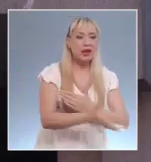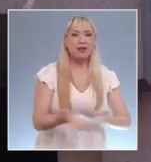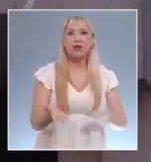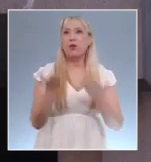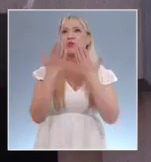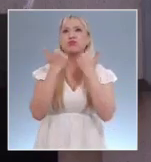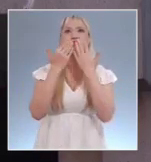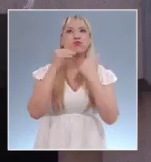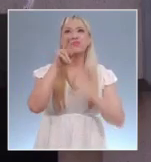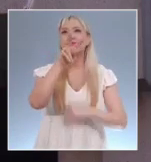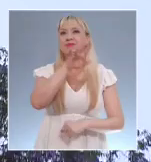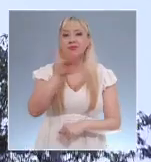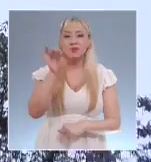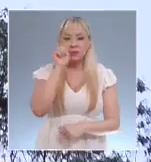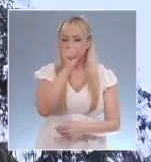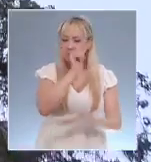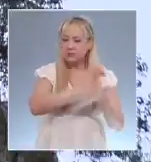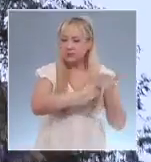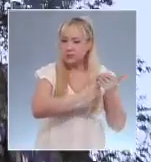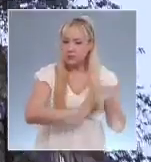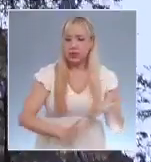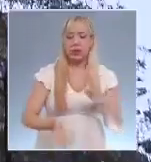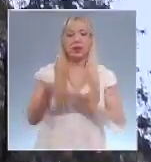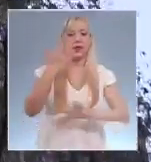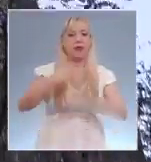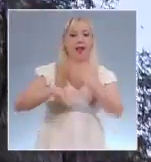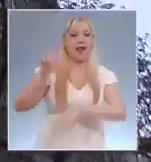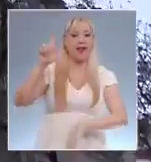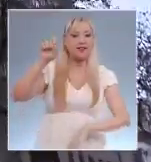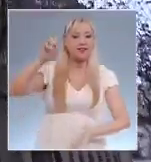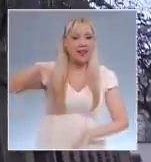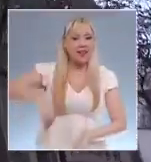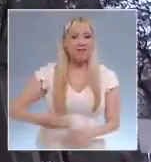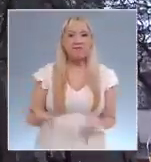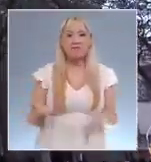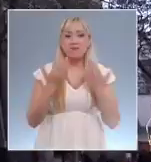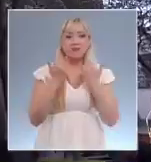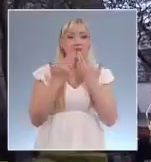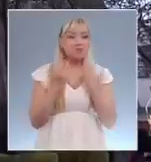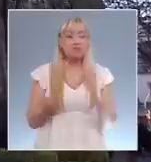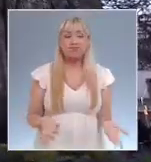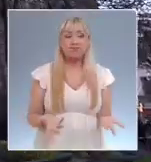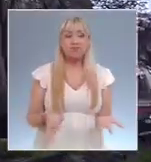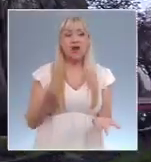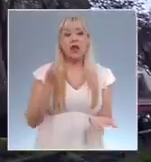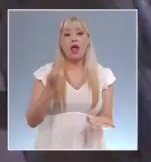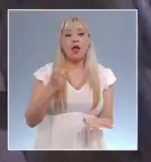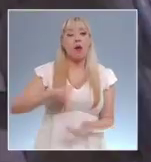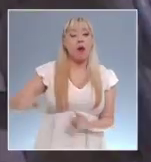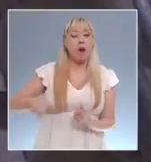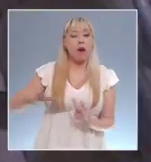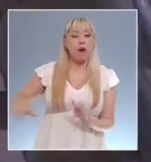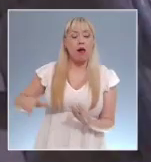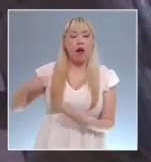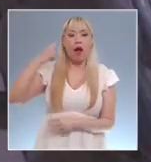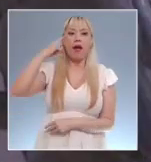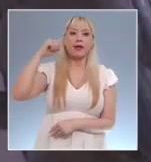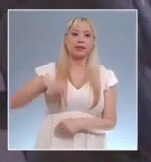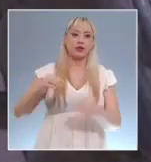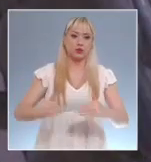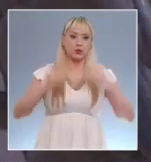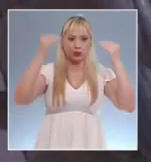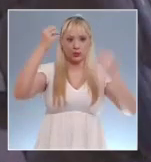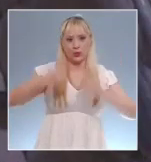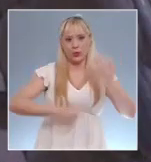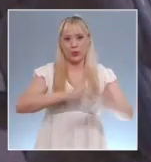esta deuda histórica, la Suprema Corte desarrolló esta línea jurisprudencial reflejándose en la implementación de